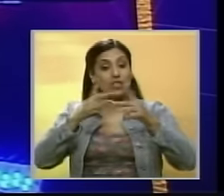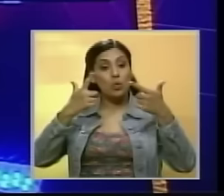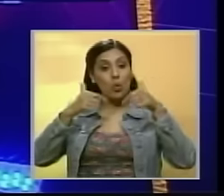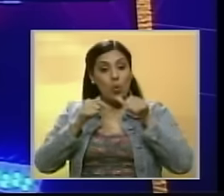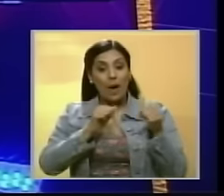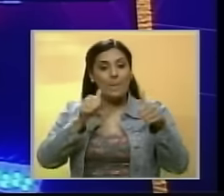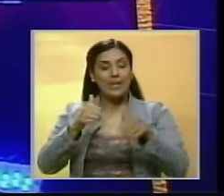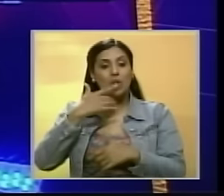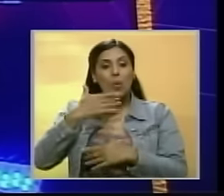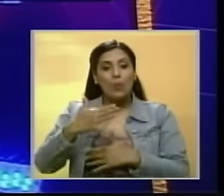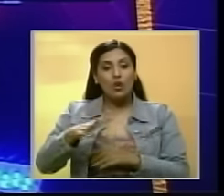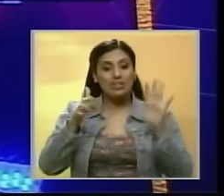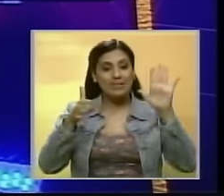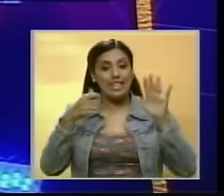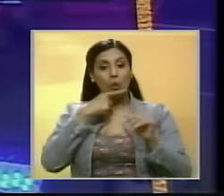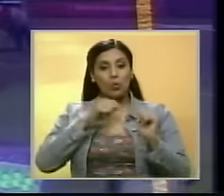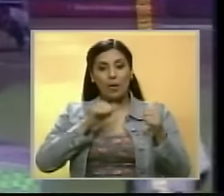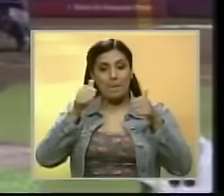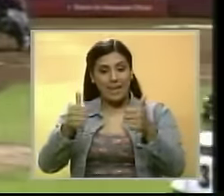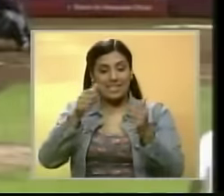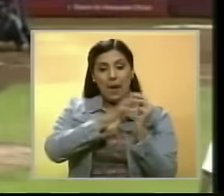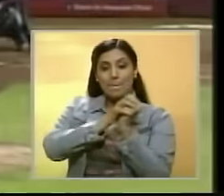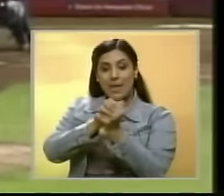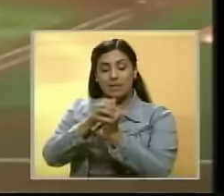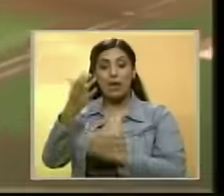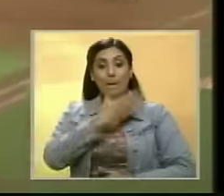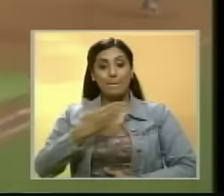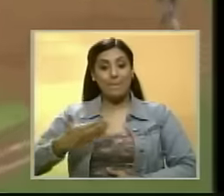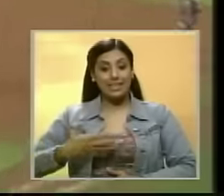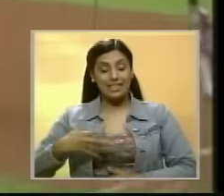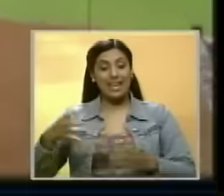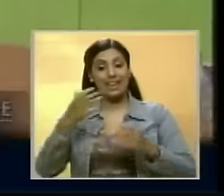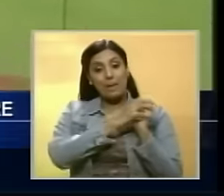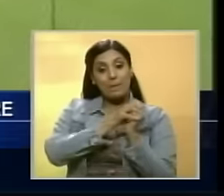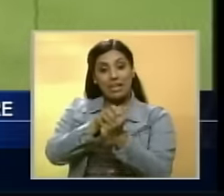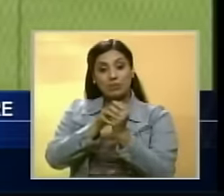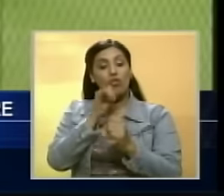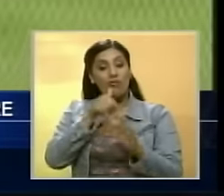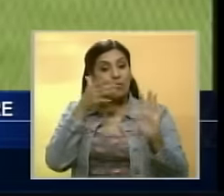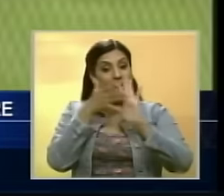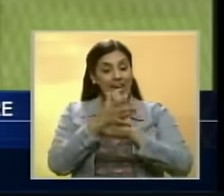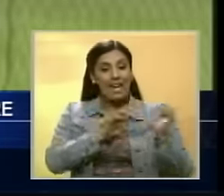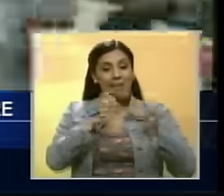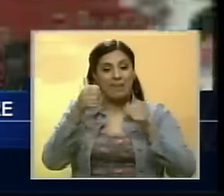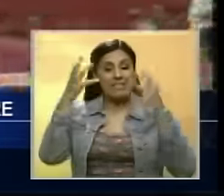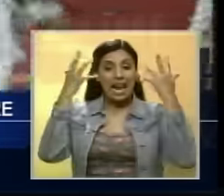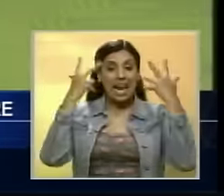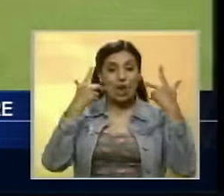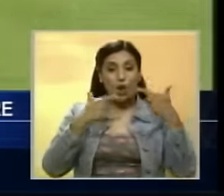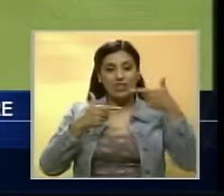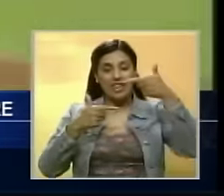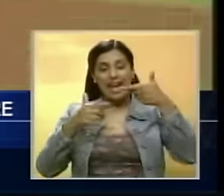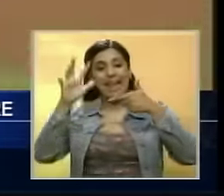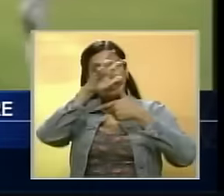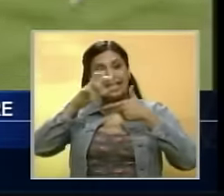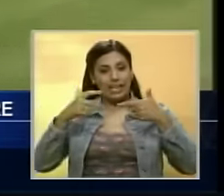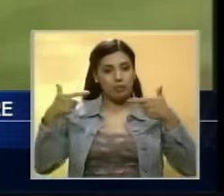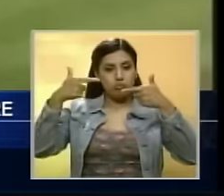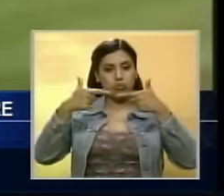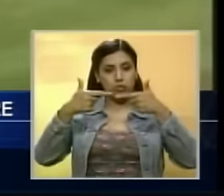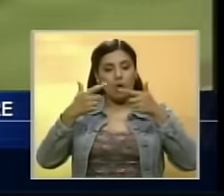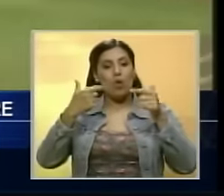arrancará El próximo 6 de octubre el presidente de la liga Óscar parre informó que el juego inaugural será entre los Leones del Caracas y los tiges de aragua en el